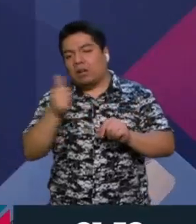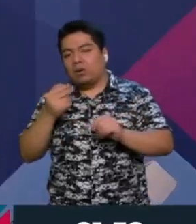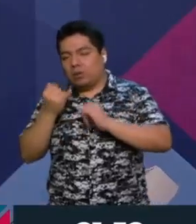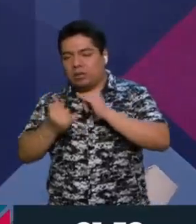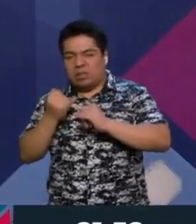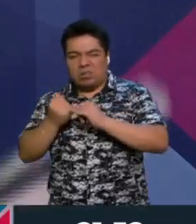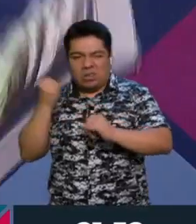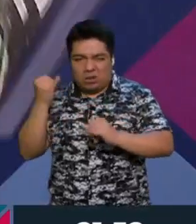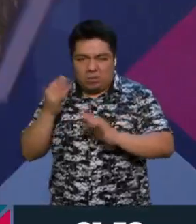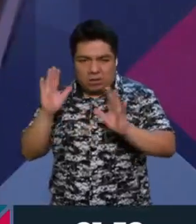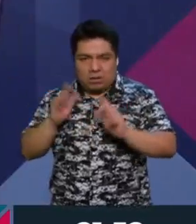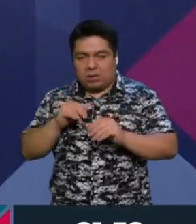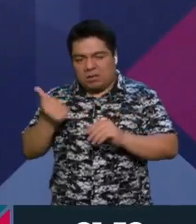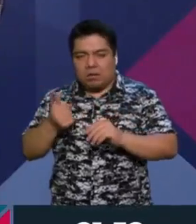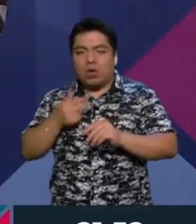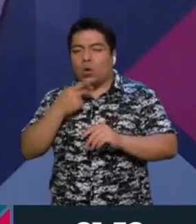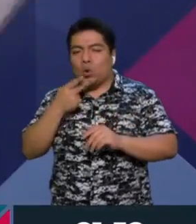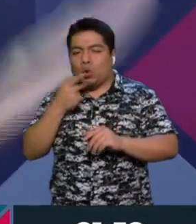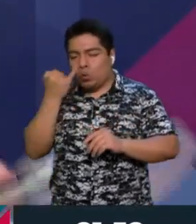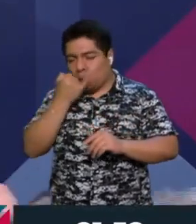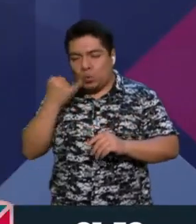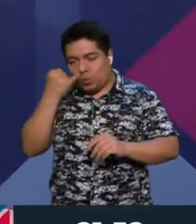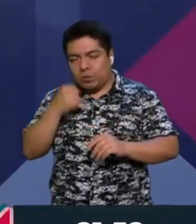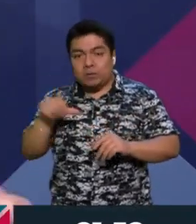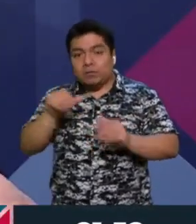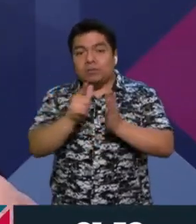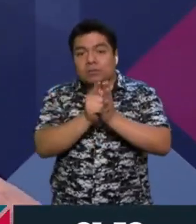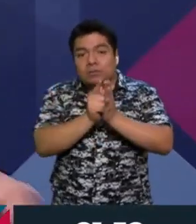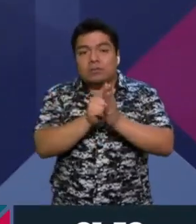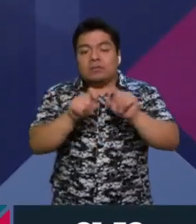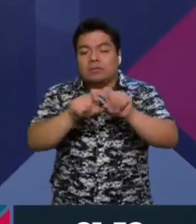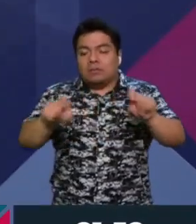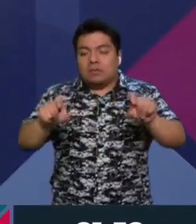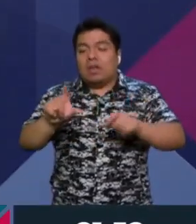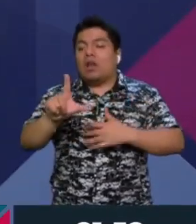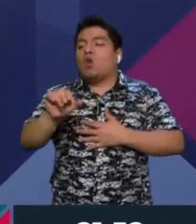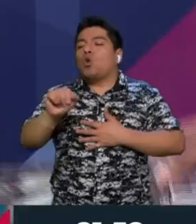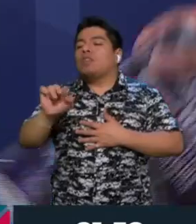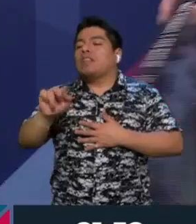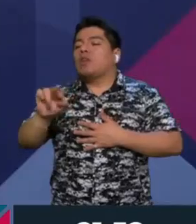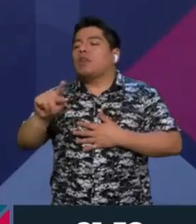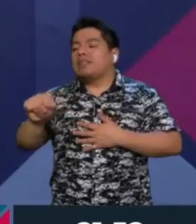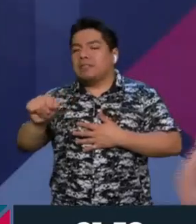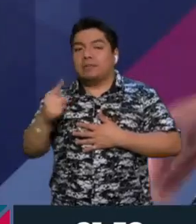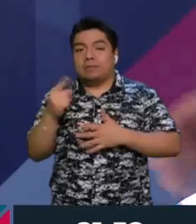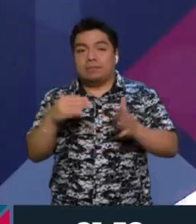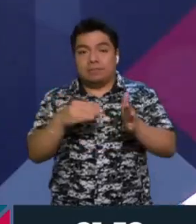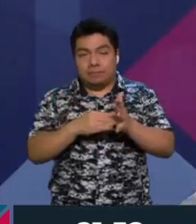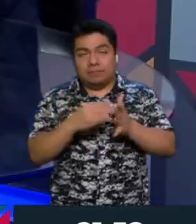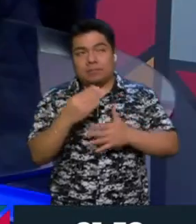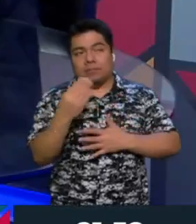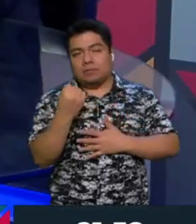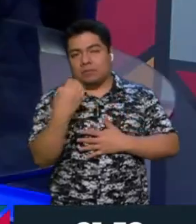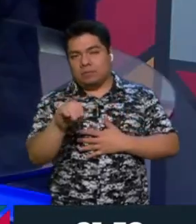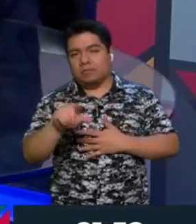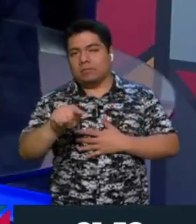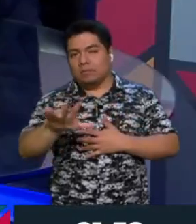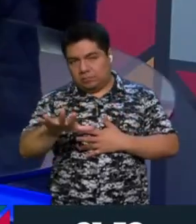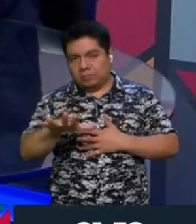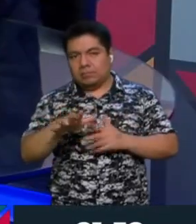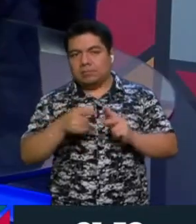que recomendamos es Los terroristas. Esta novela se publica en 1975. Es una novela, como decía